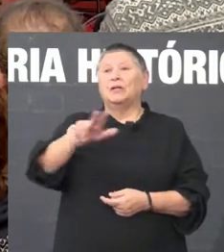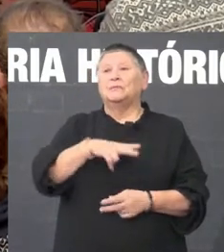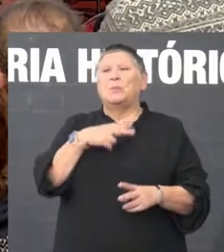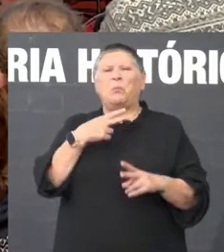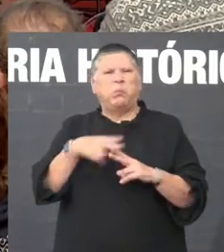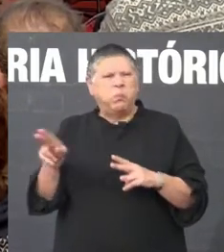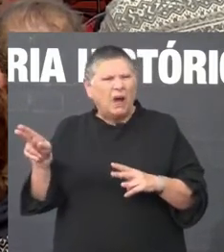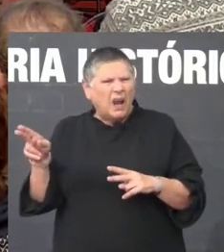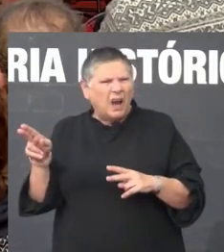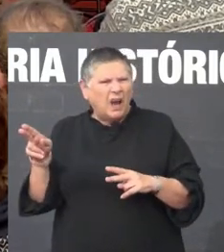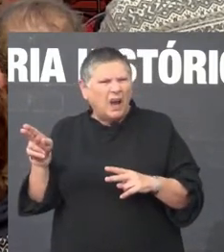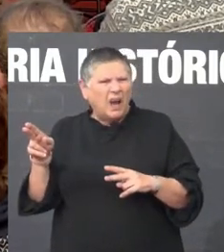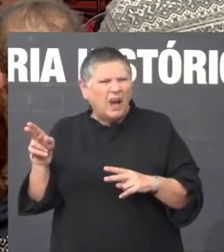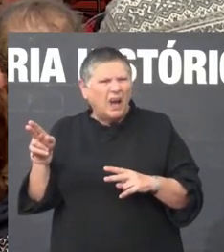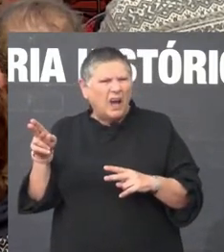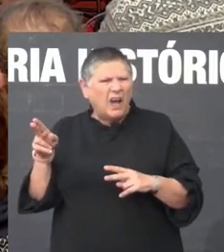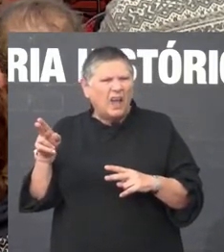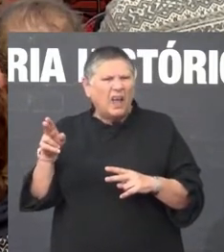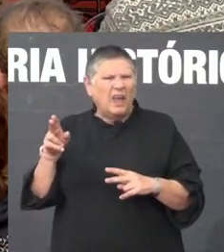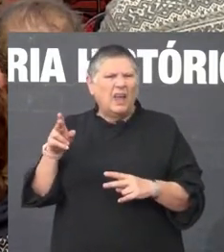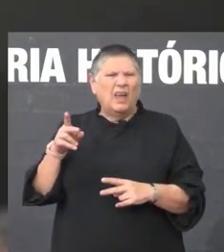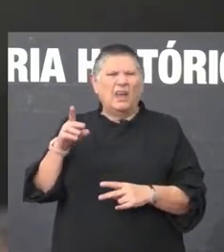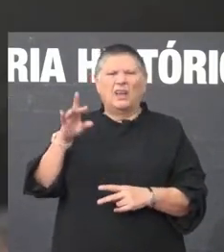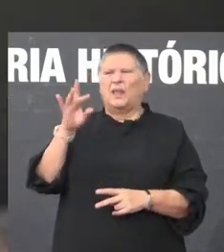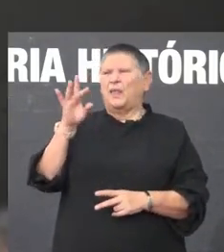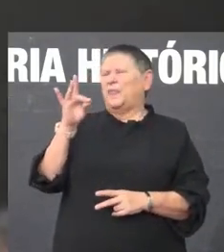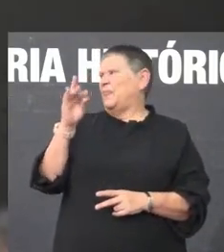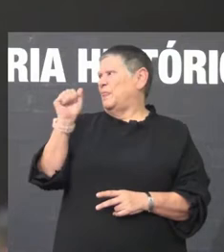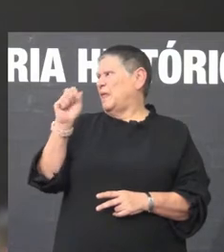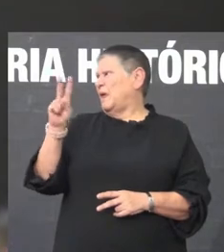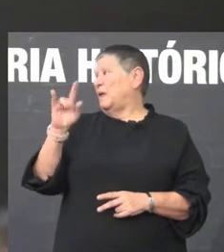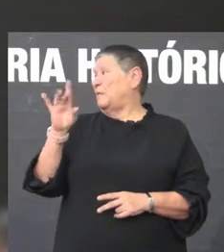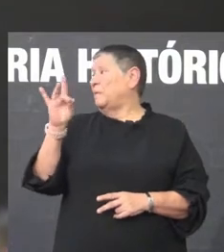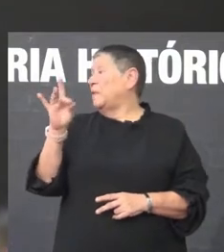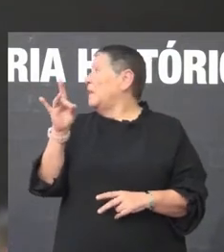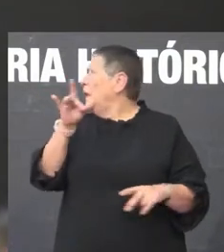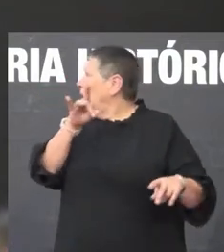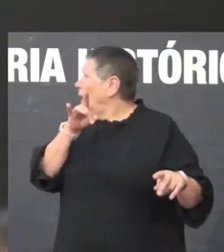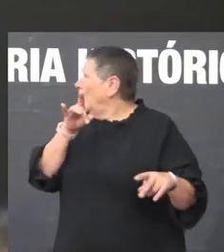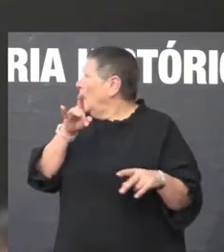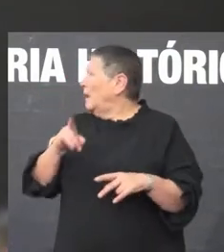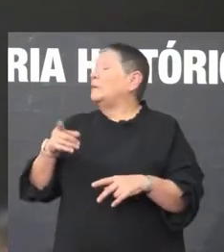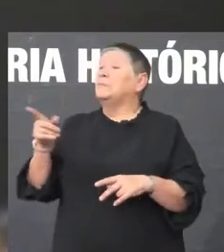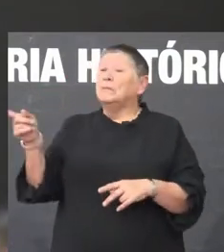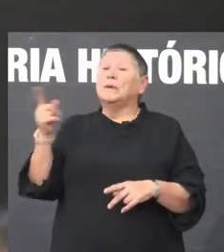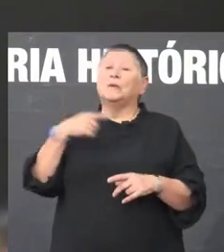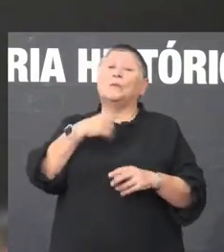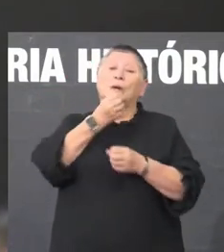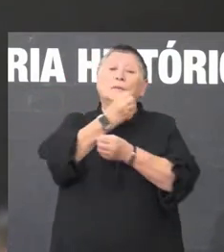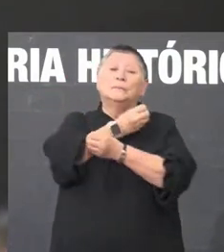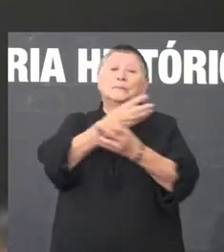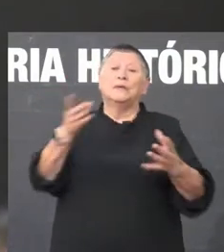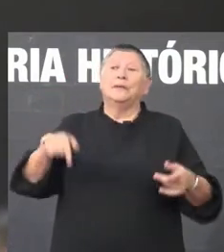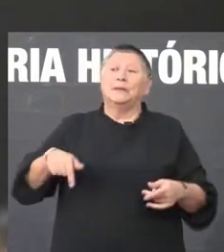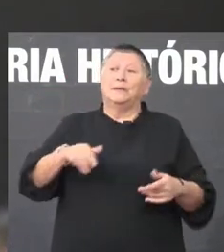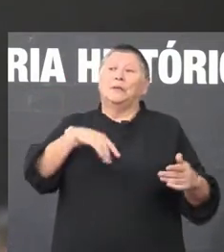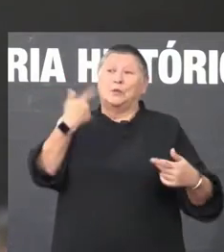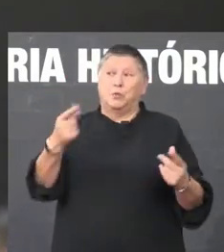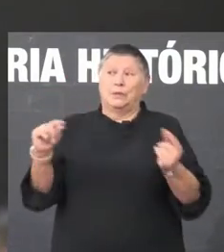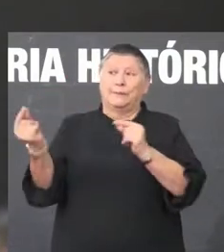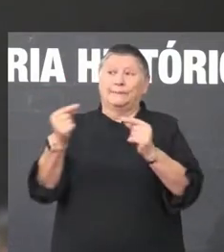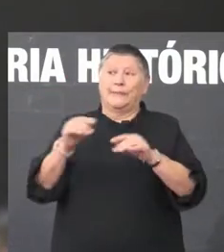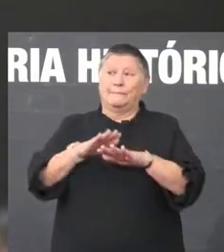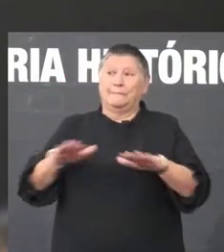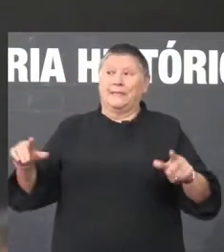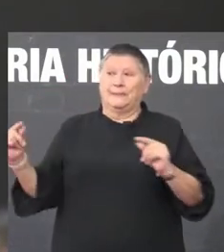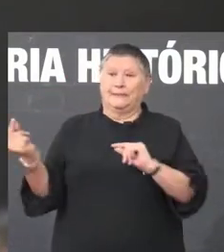que tamén reflite, considero, e por iso pedín que a puxesen aquí, pois o sentido desta mesa redonda. Licenciado